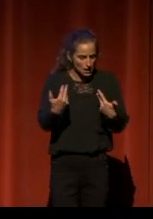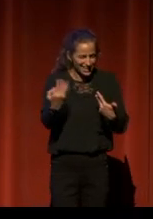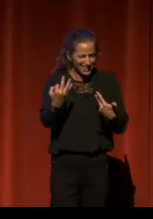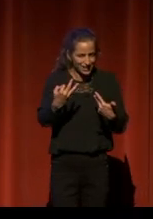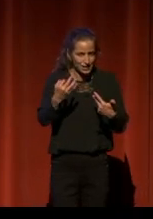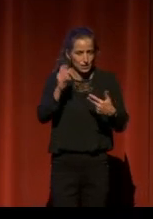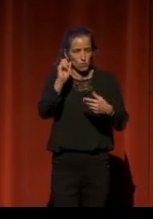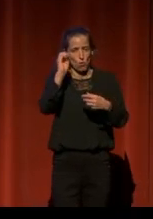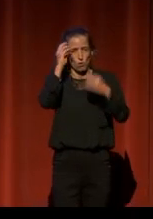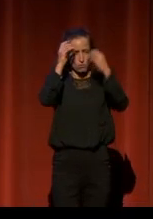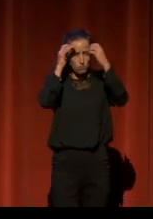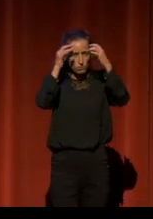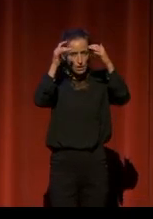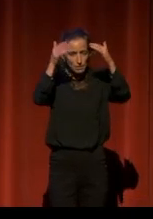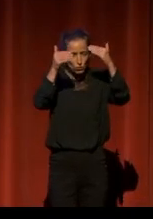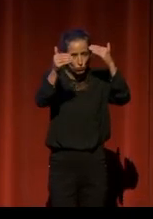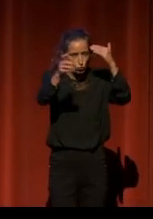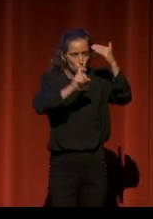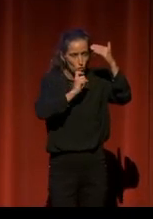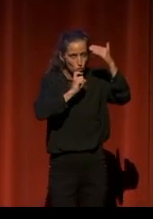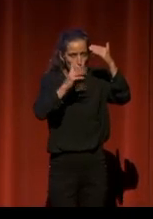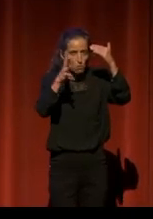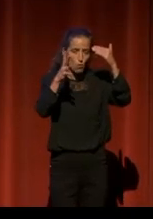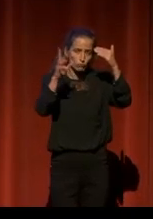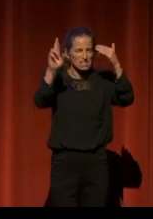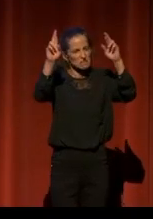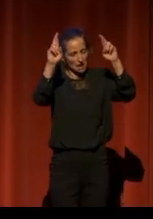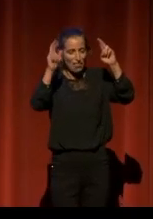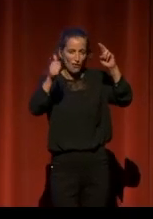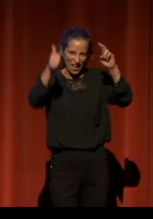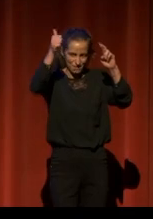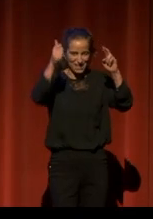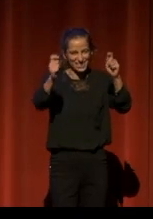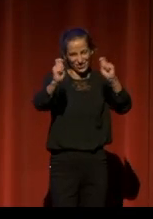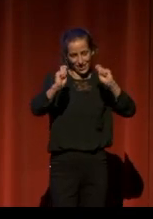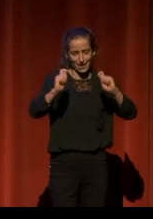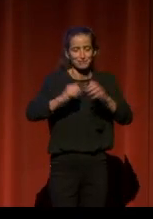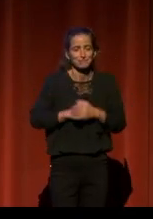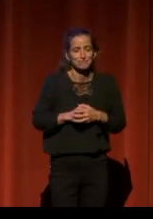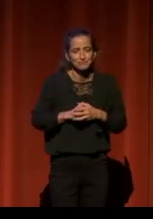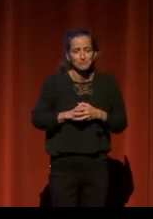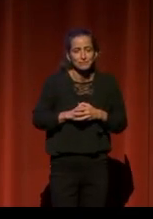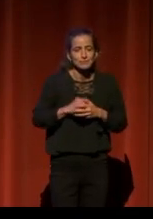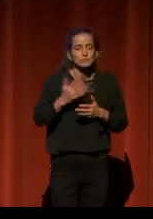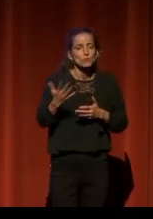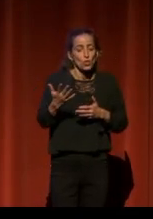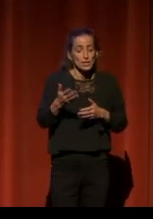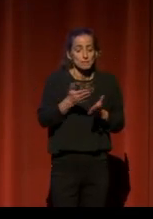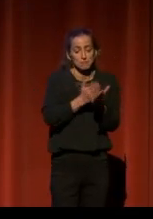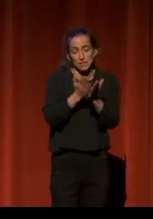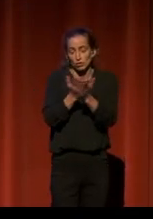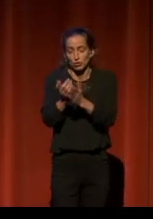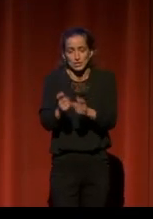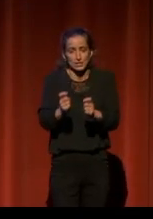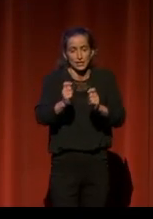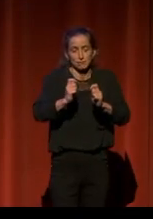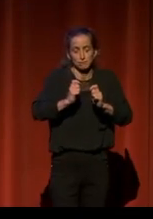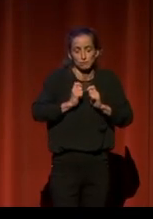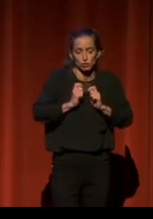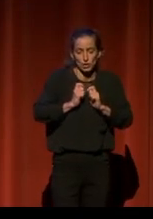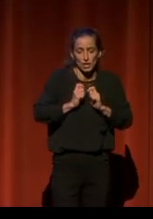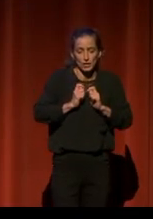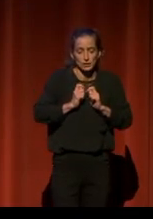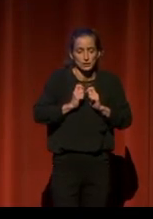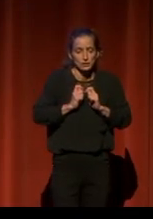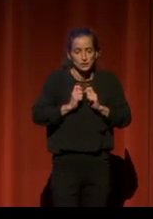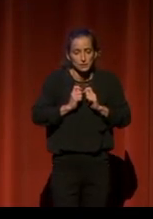futuro de una forma eh más esperanzadora no vectores que amplían el rango de nosotros vectores que prefiguran el futuro y en